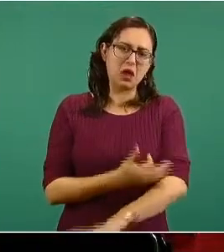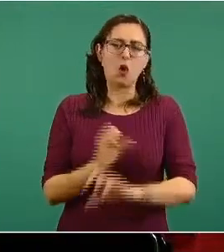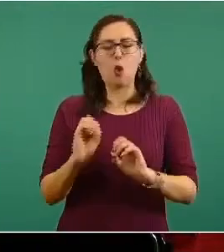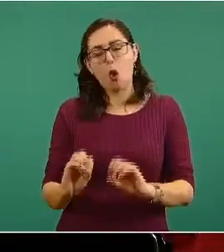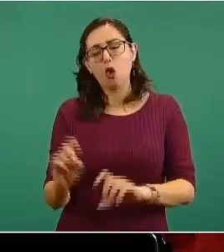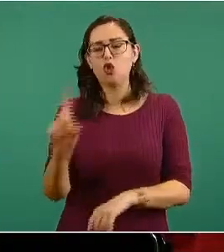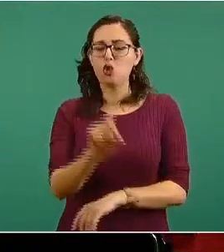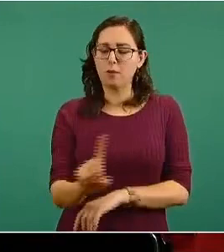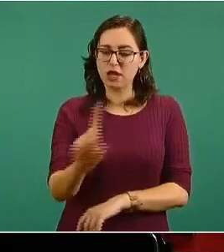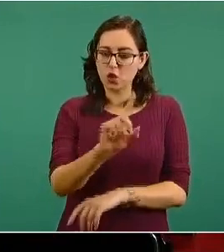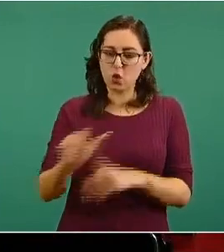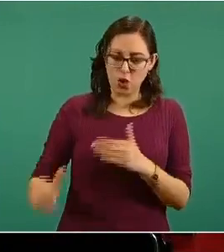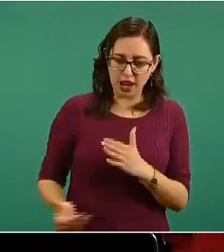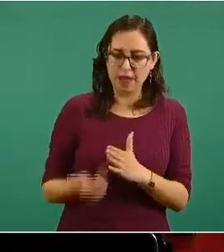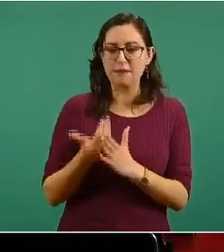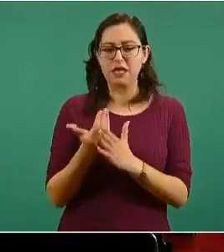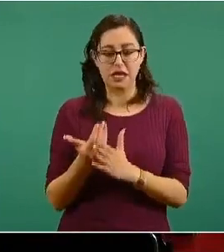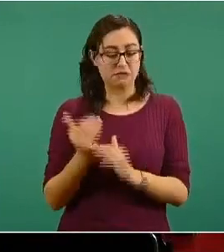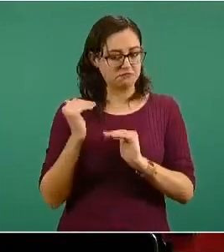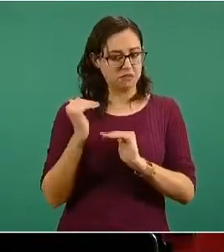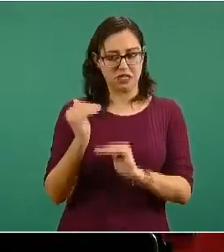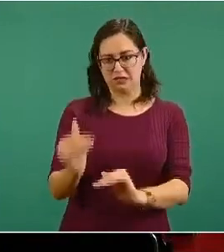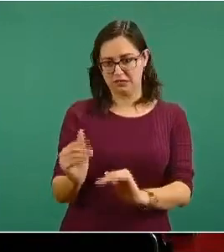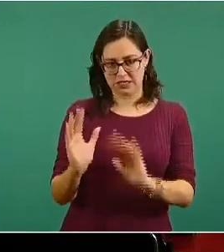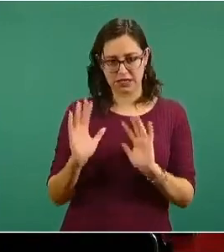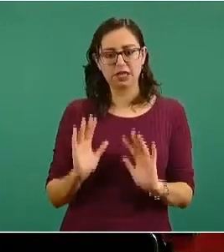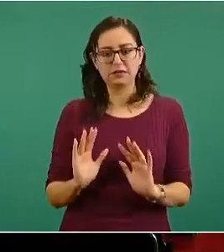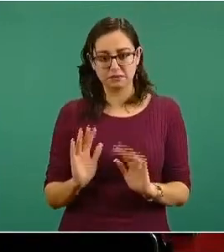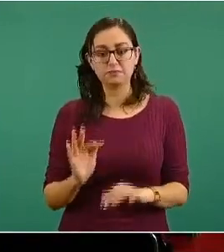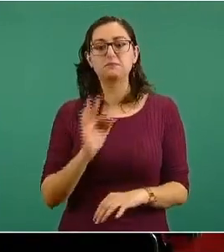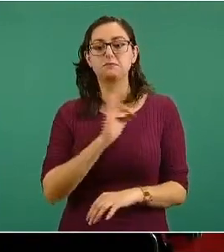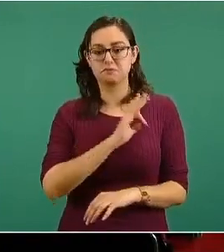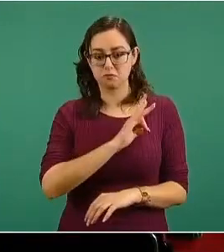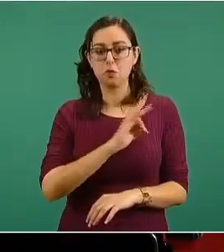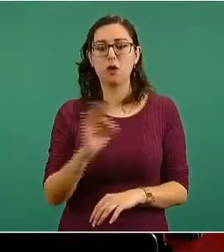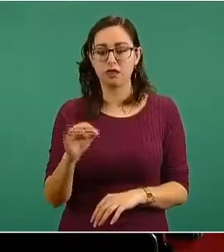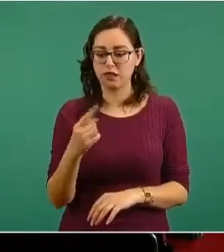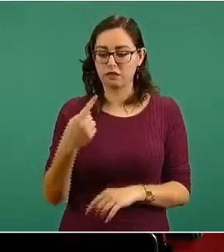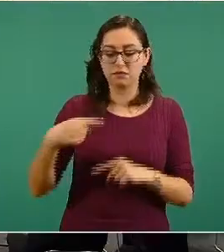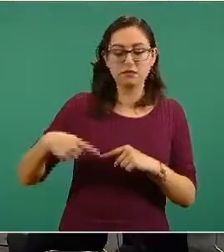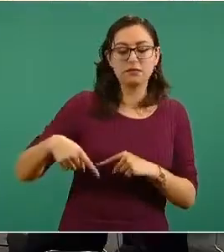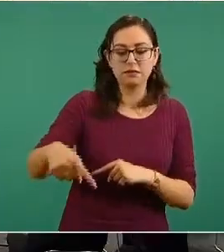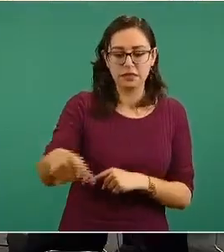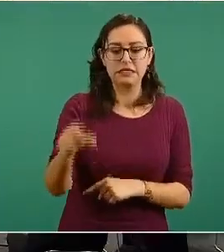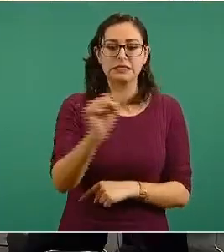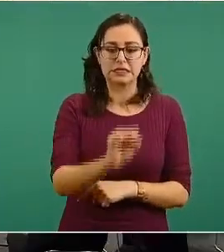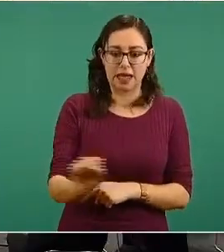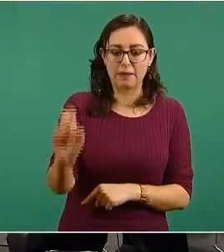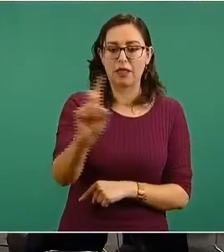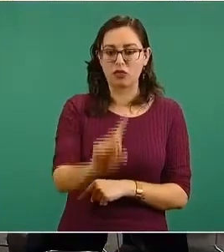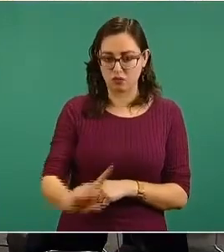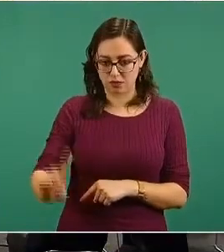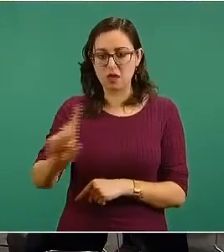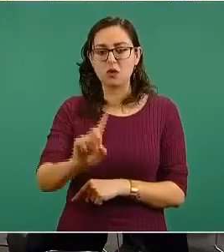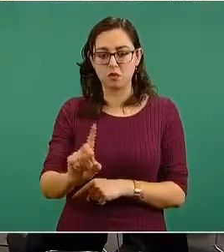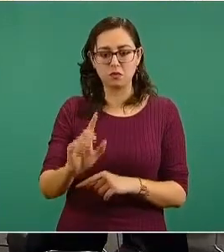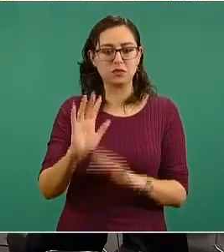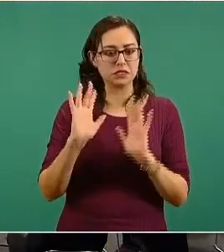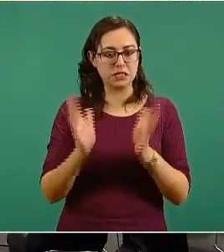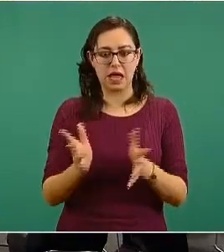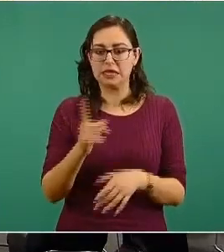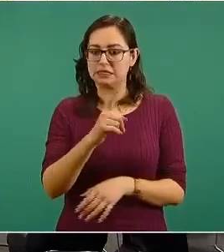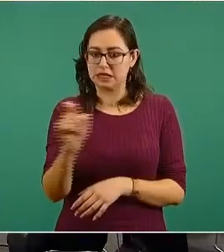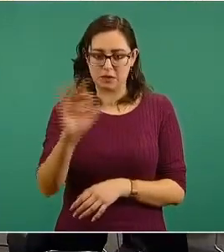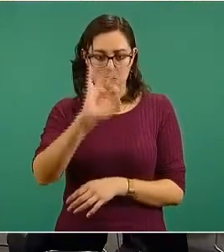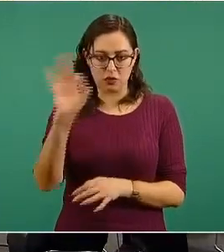el domingo, pero llegaremos terminando la semana completando el esquema. Y el siguiente